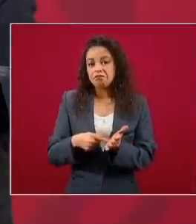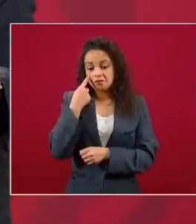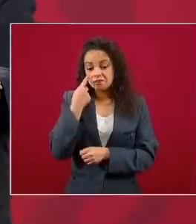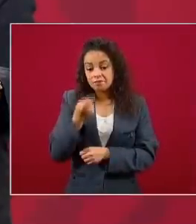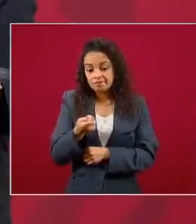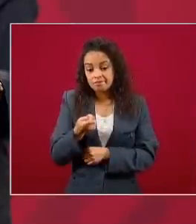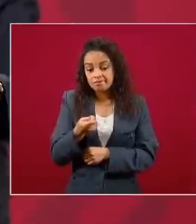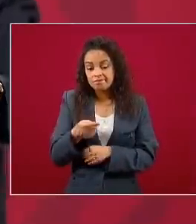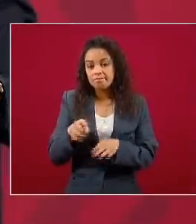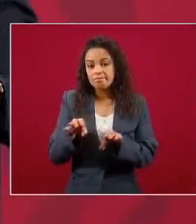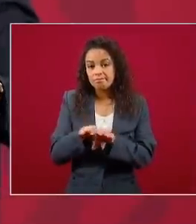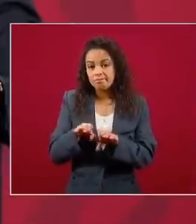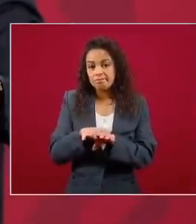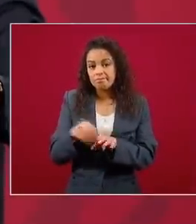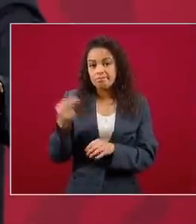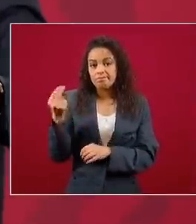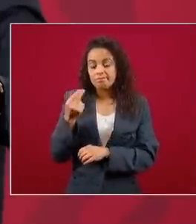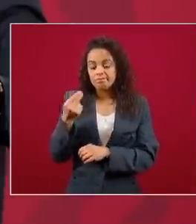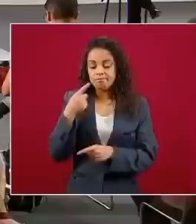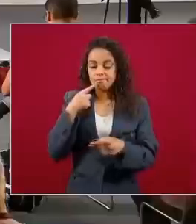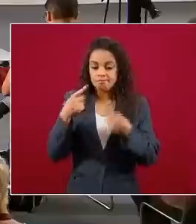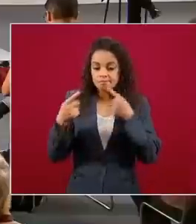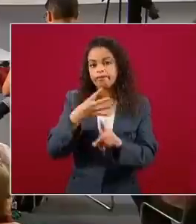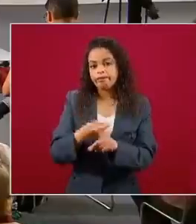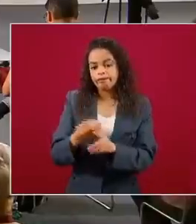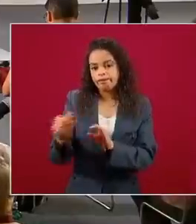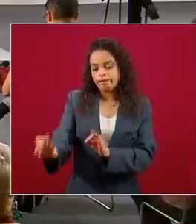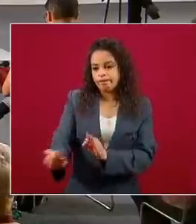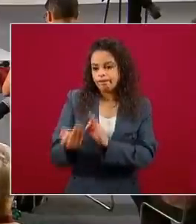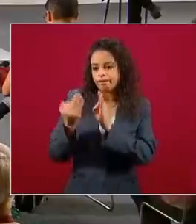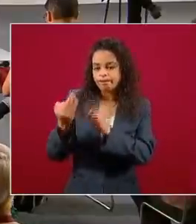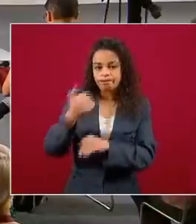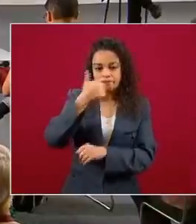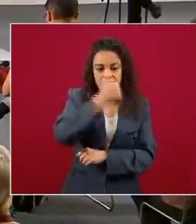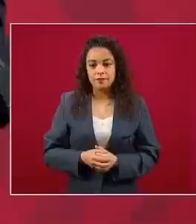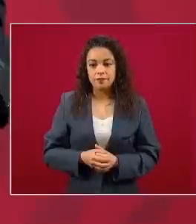enfrentando todos estos males, pero